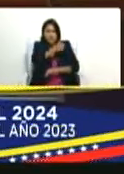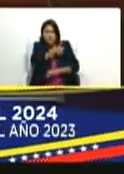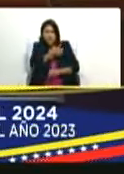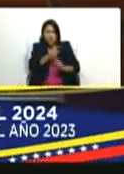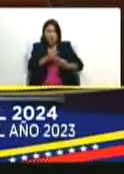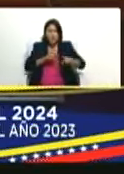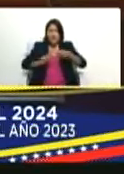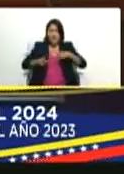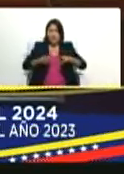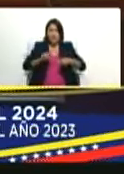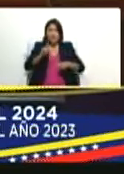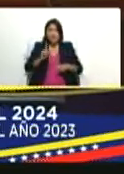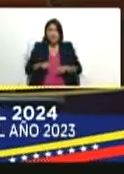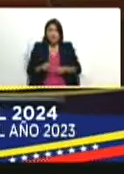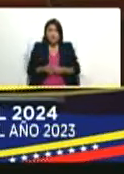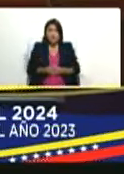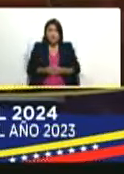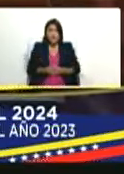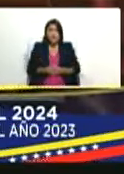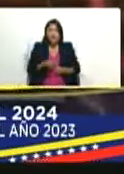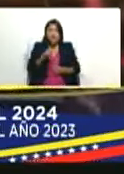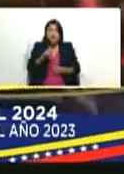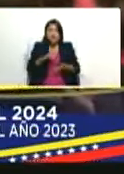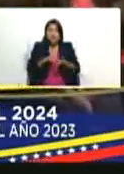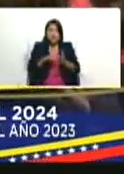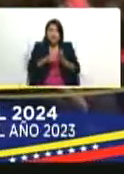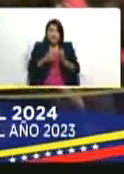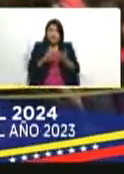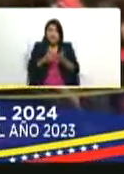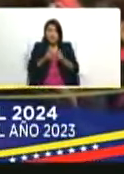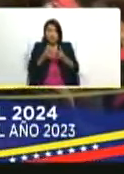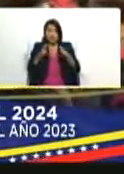coordinadoras y coordinadores, lo que significó un incremento del